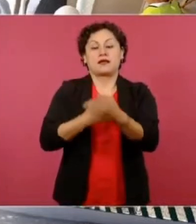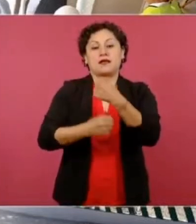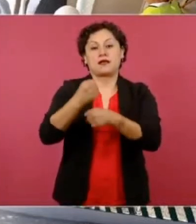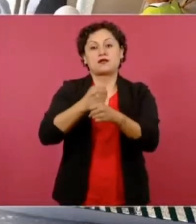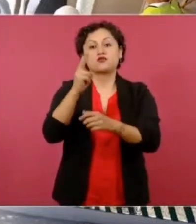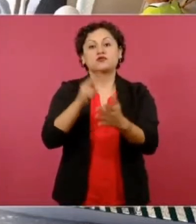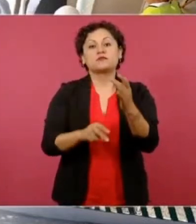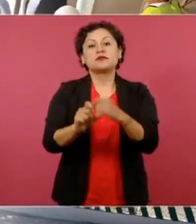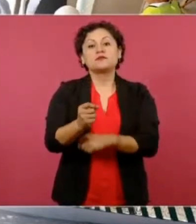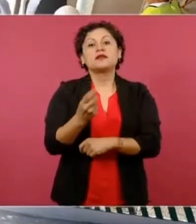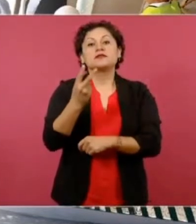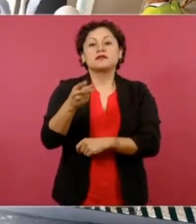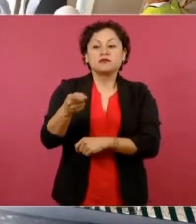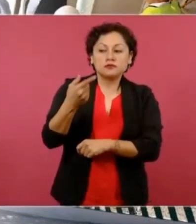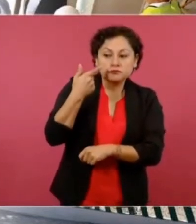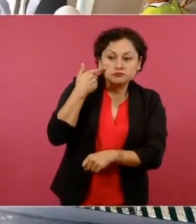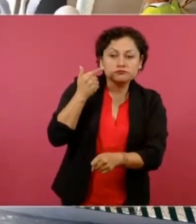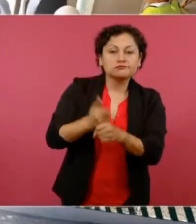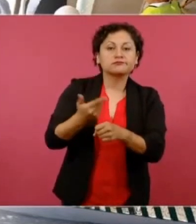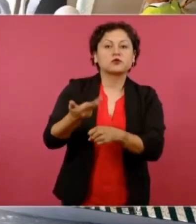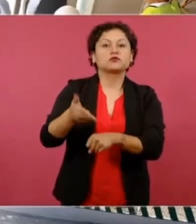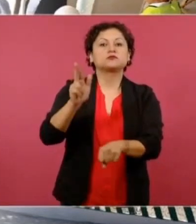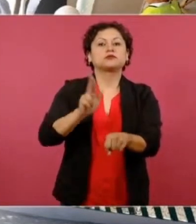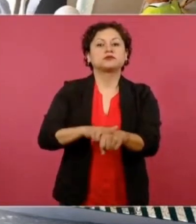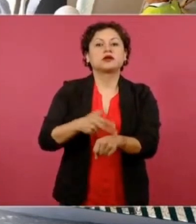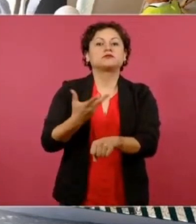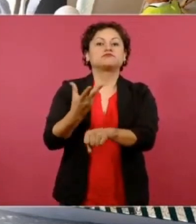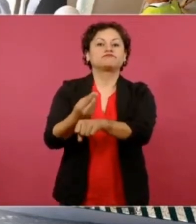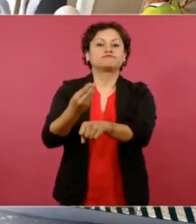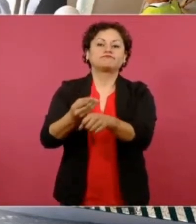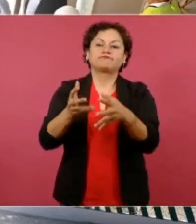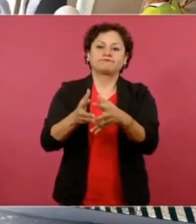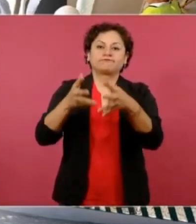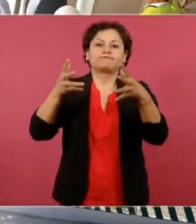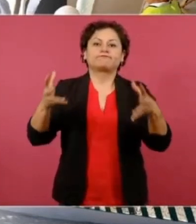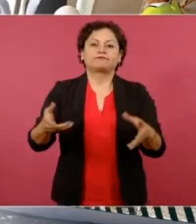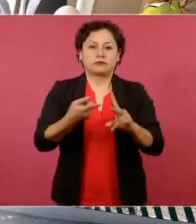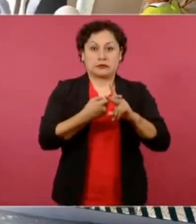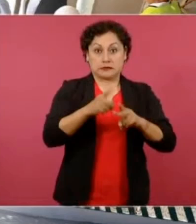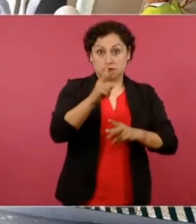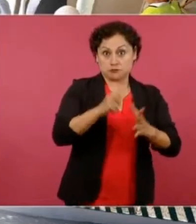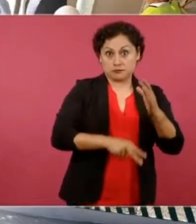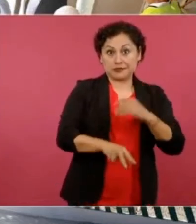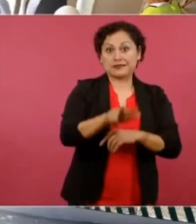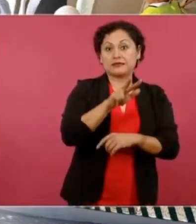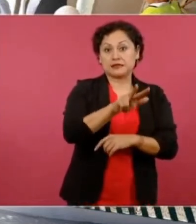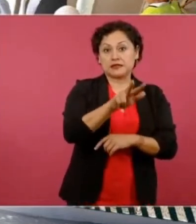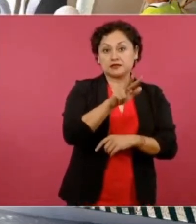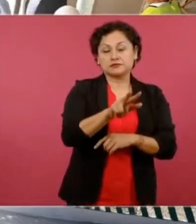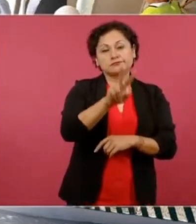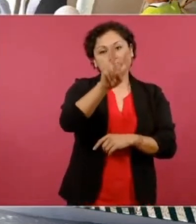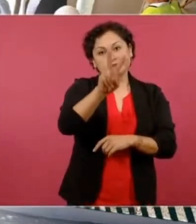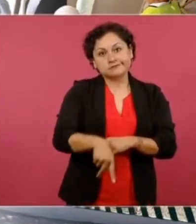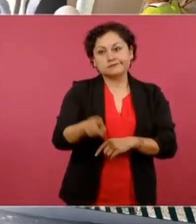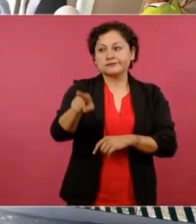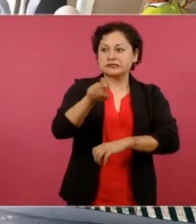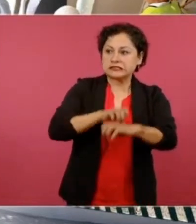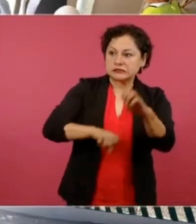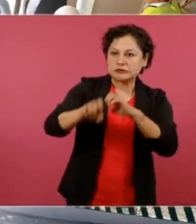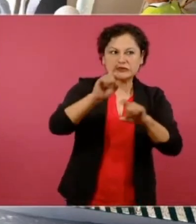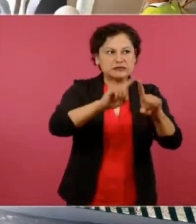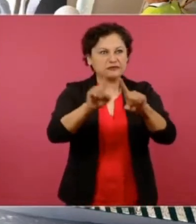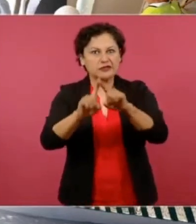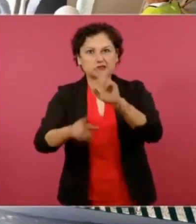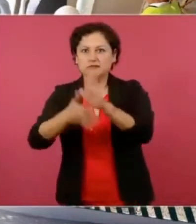ampliación de este hospital. Desde 2018 había iniciado, hubo problemas con diferentes empresas, de estas